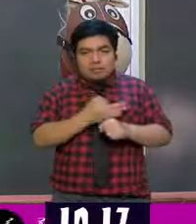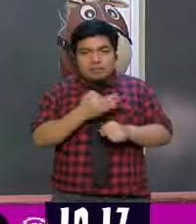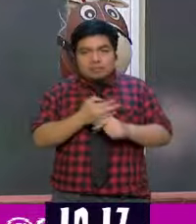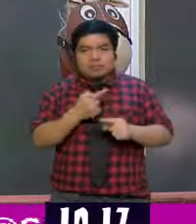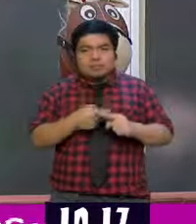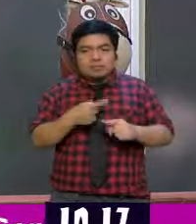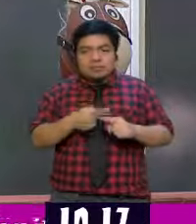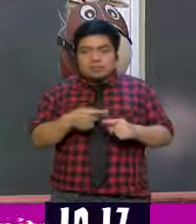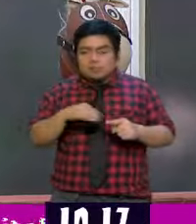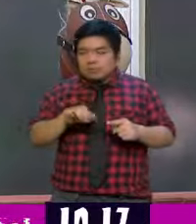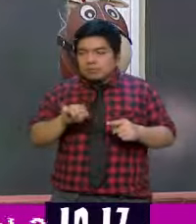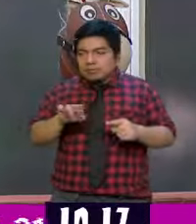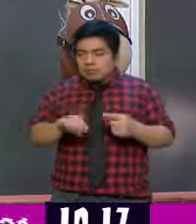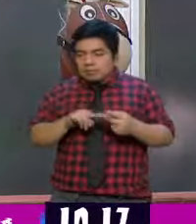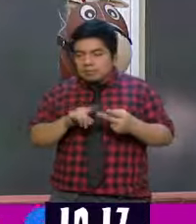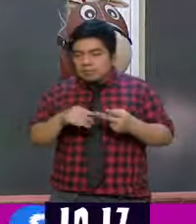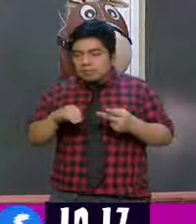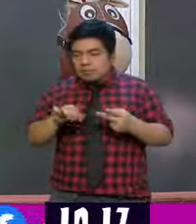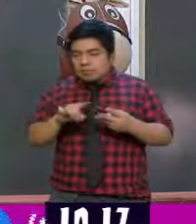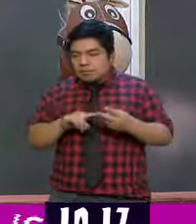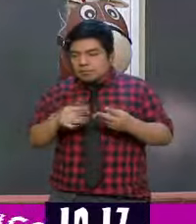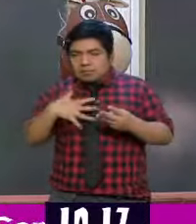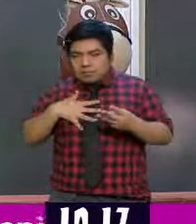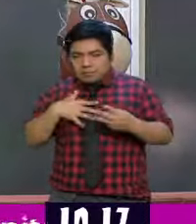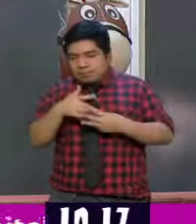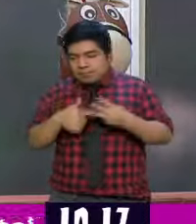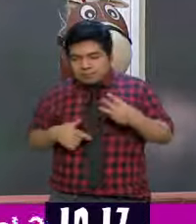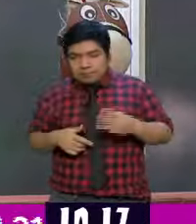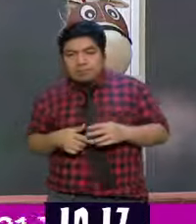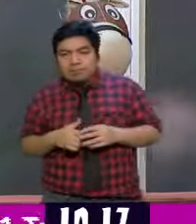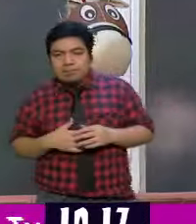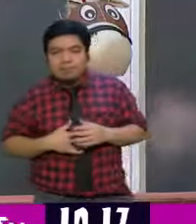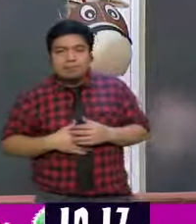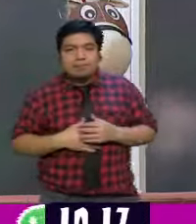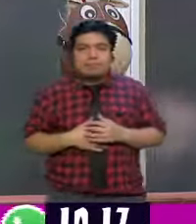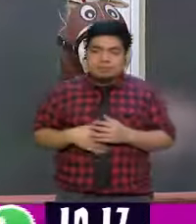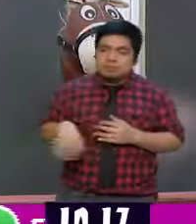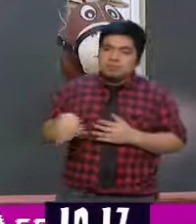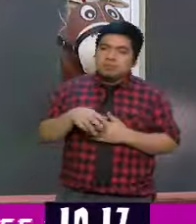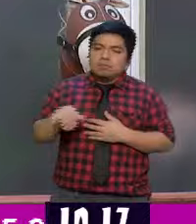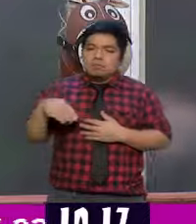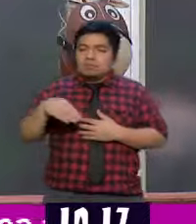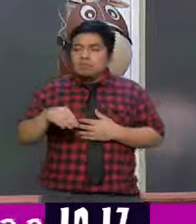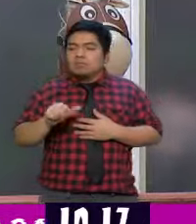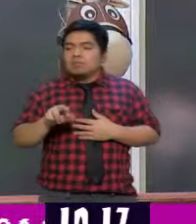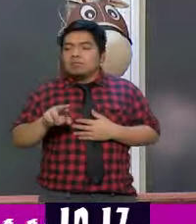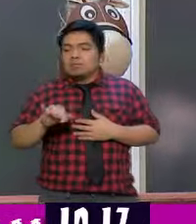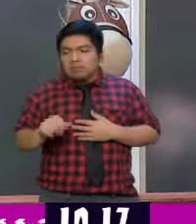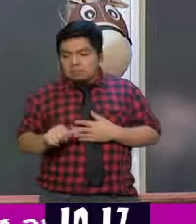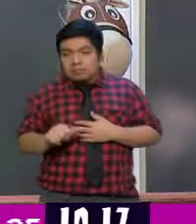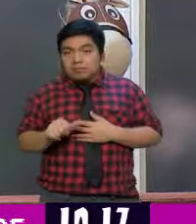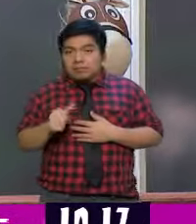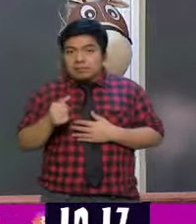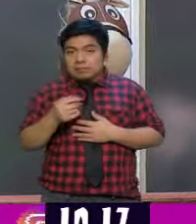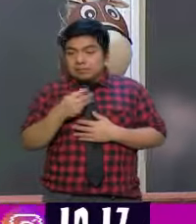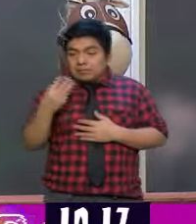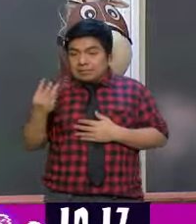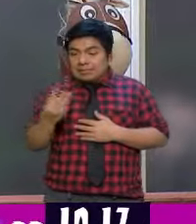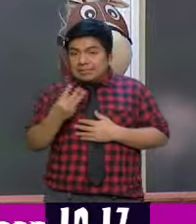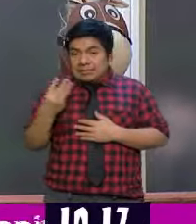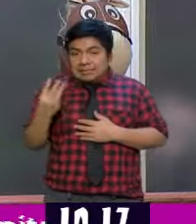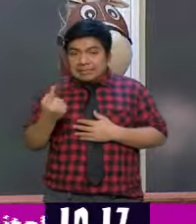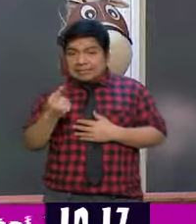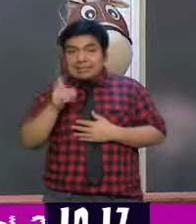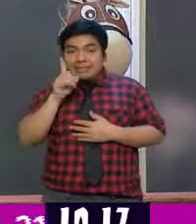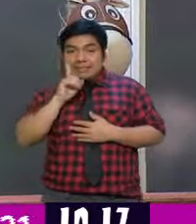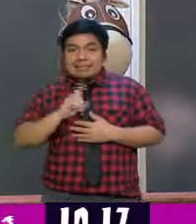A ver. Montserrat Marañón, María Penella y yo. Ándale, ay, no, sí, más. Sí, María. Trío de tres, trío de tres. Ah,